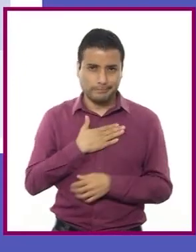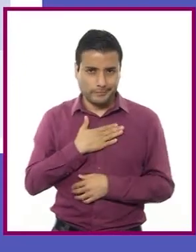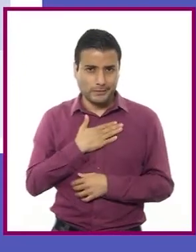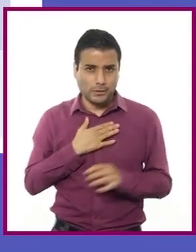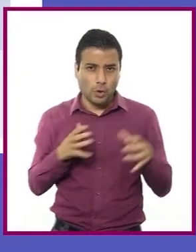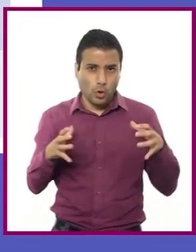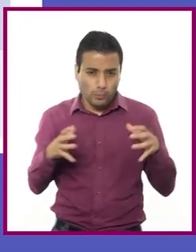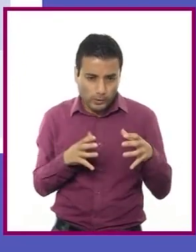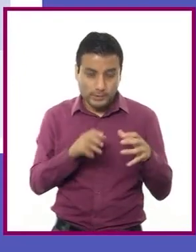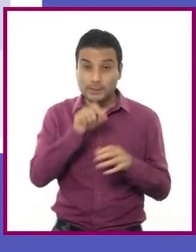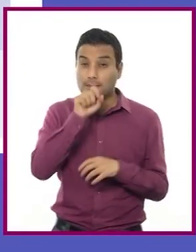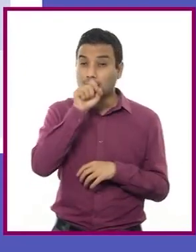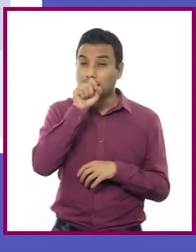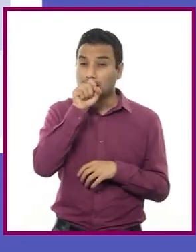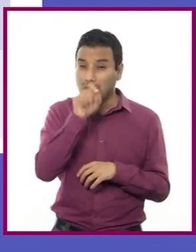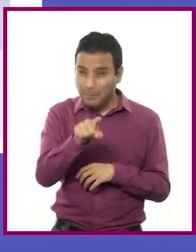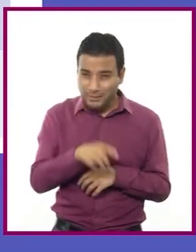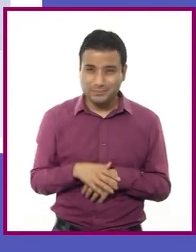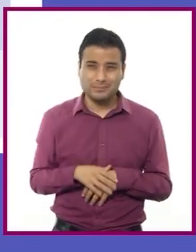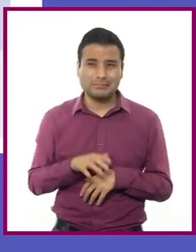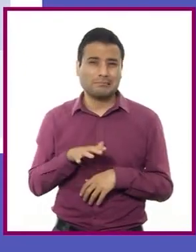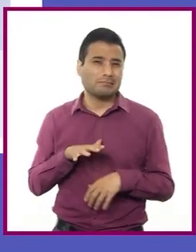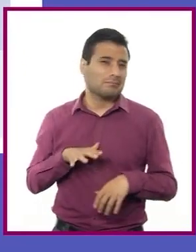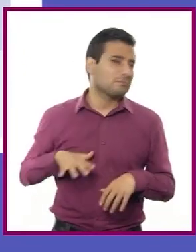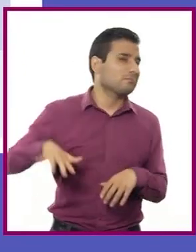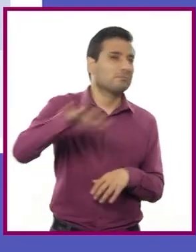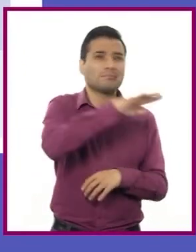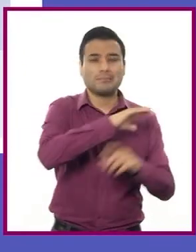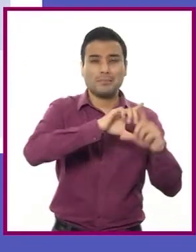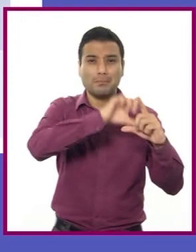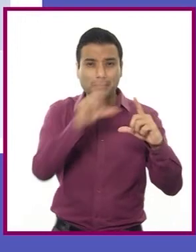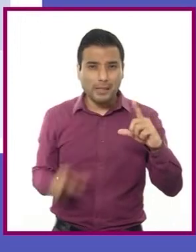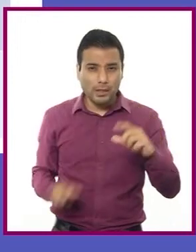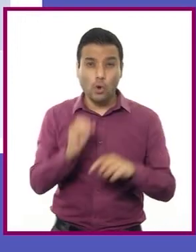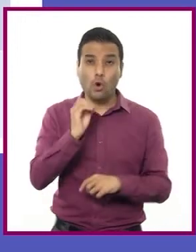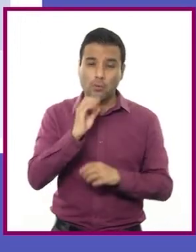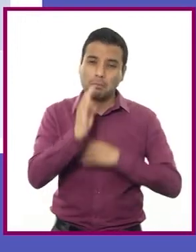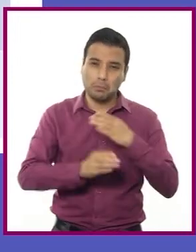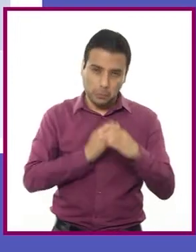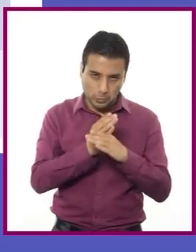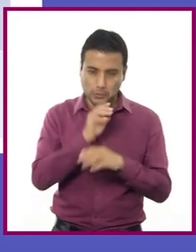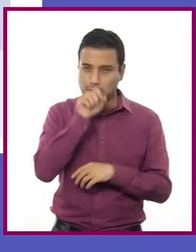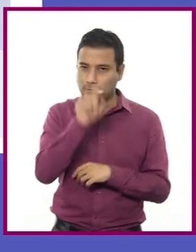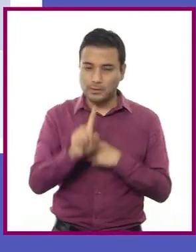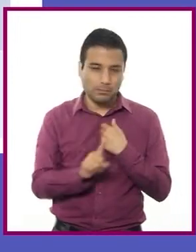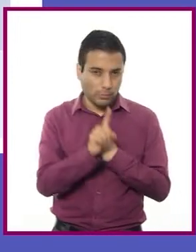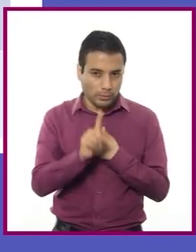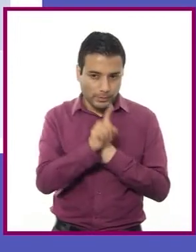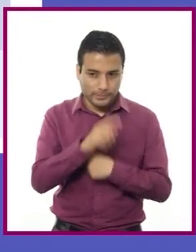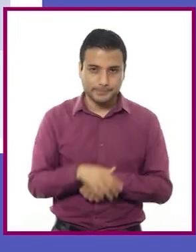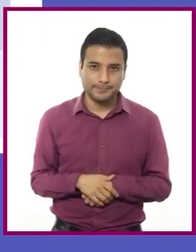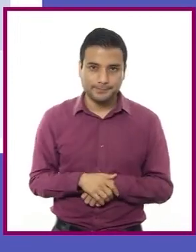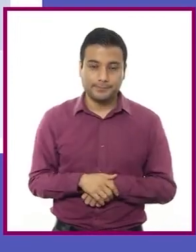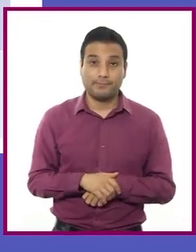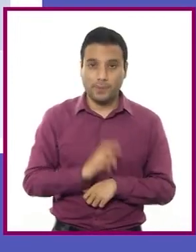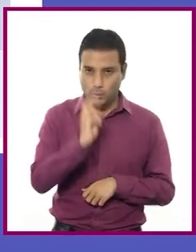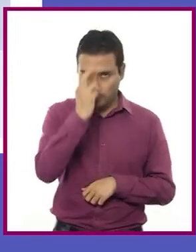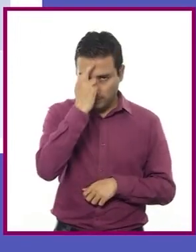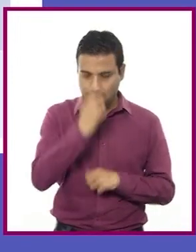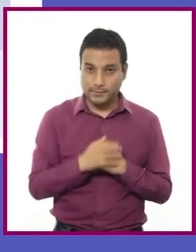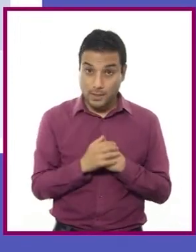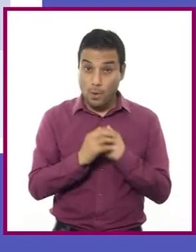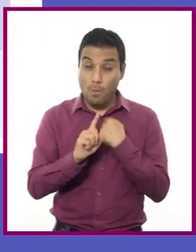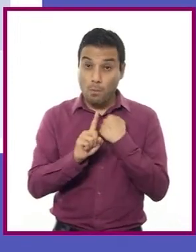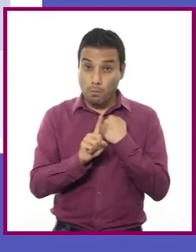sino también a todo nuestro país y a todo el mundo. Consideren que cada problema